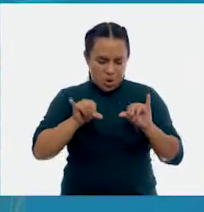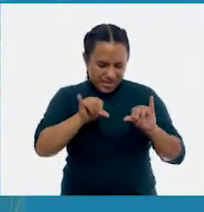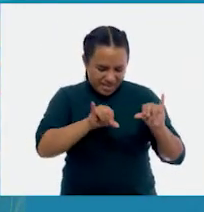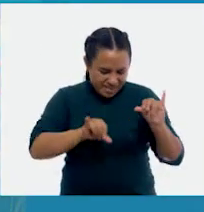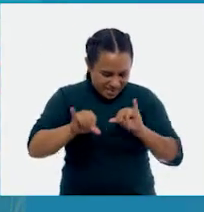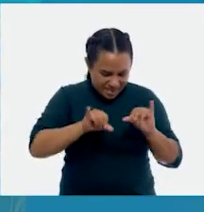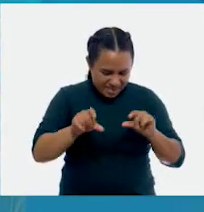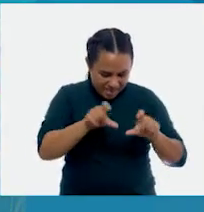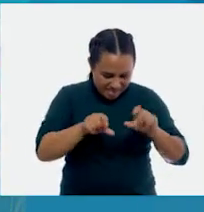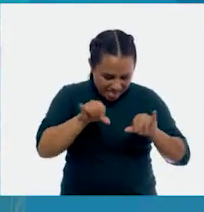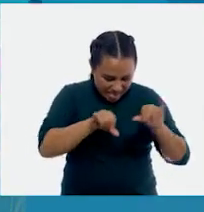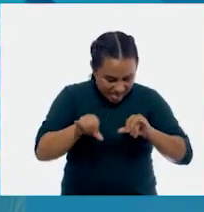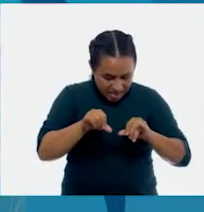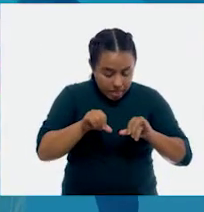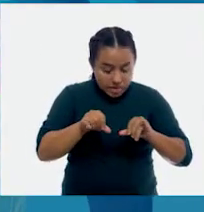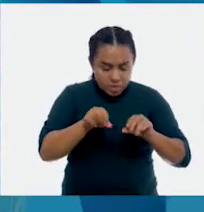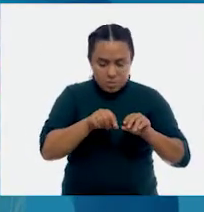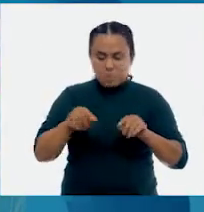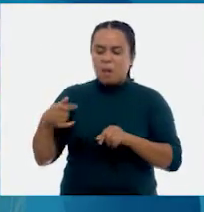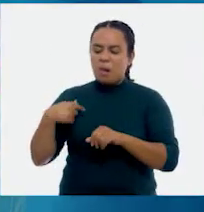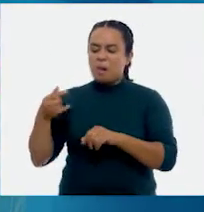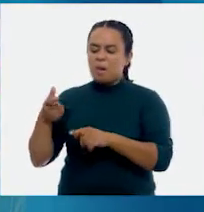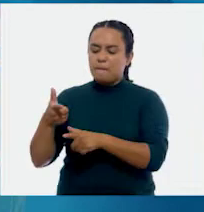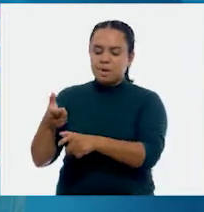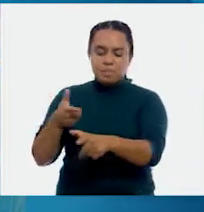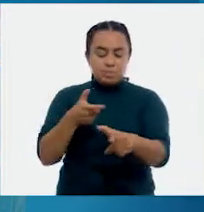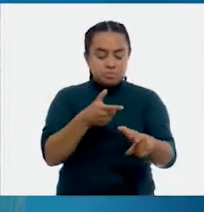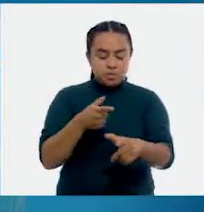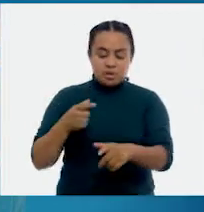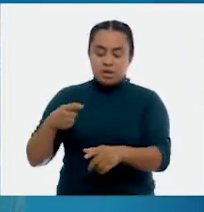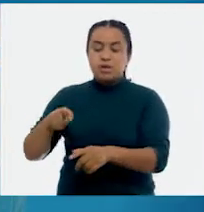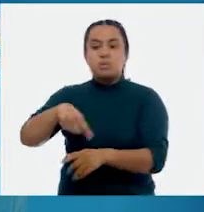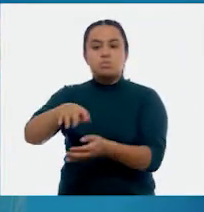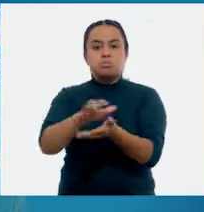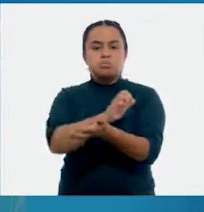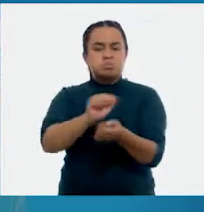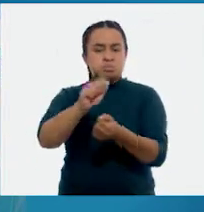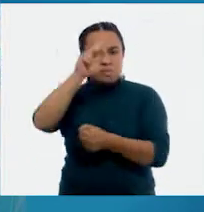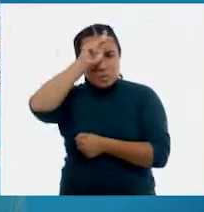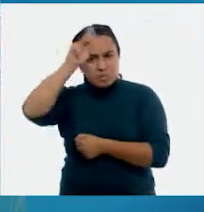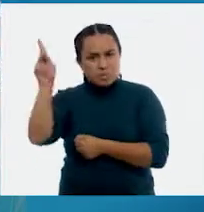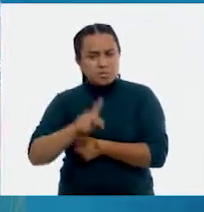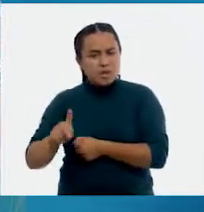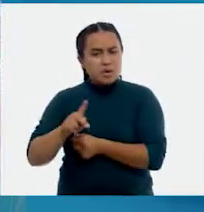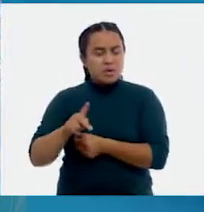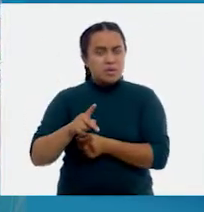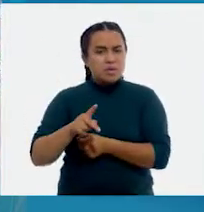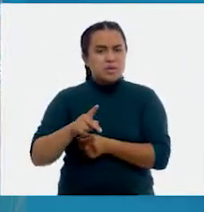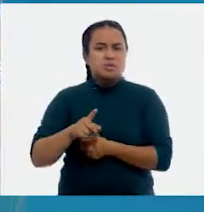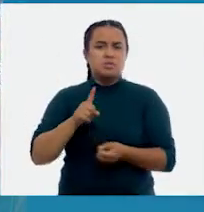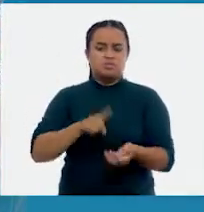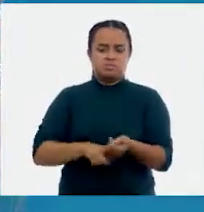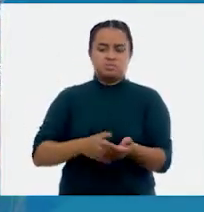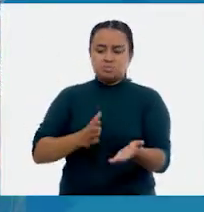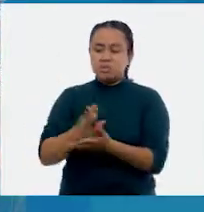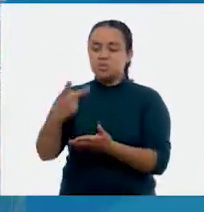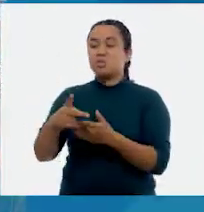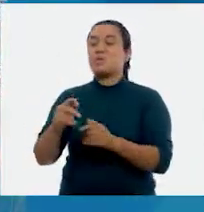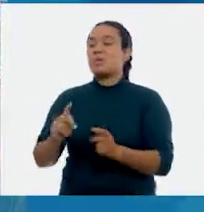que alteran o destruyen los procesos naturales de regeneración en los que intervienen los